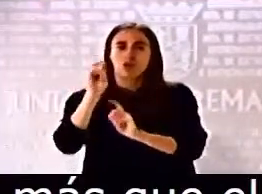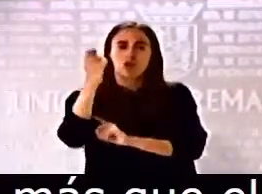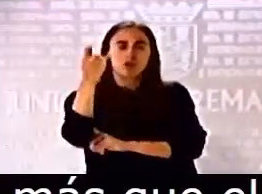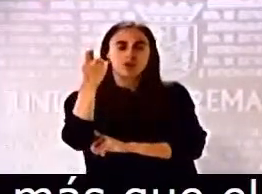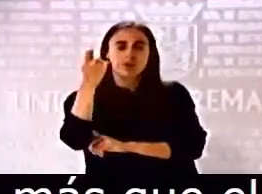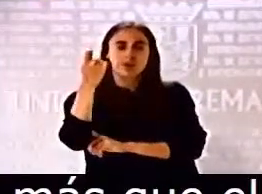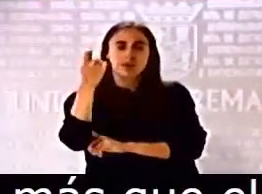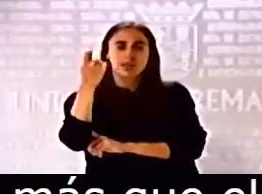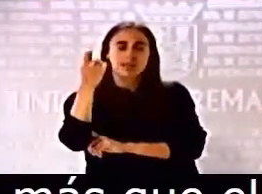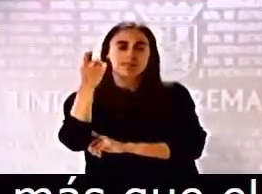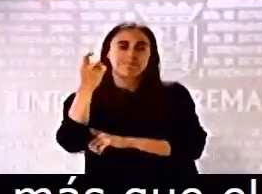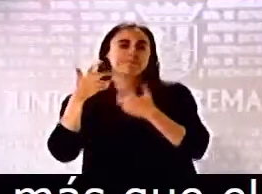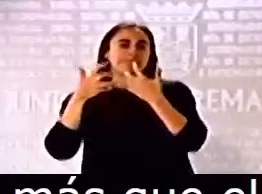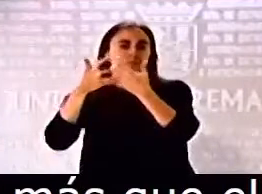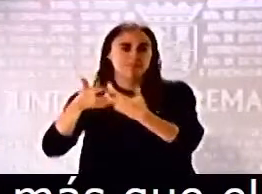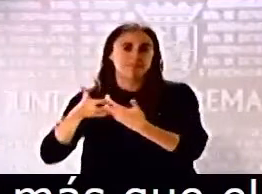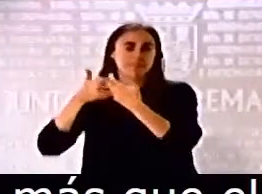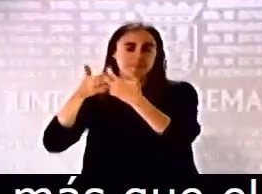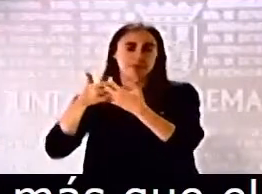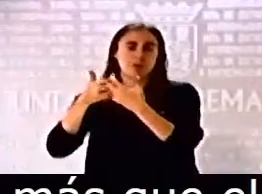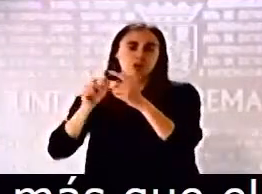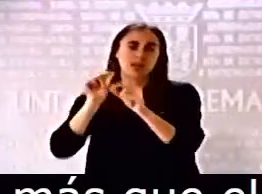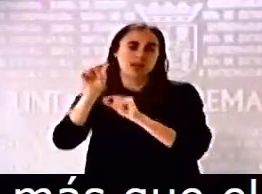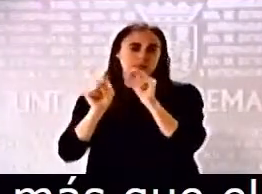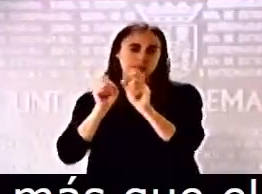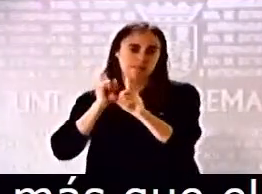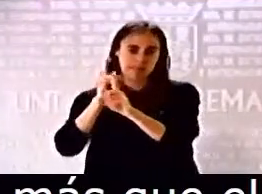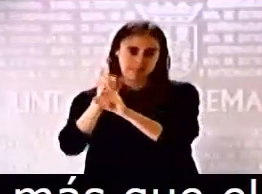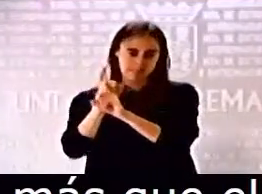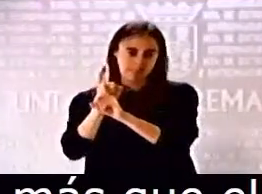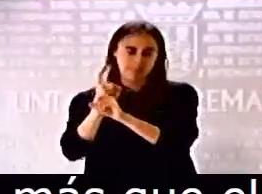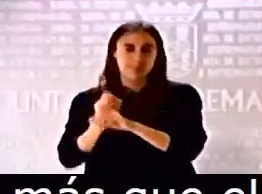esta batalla contra el virus, ¿no?